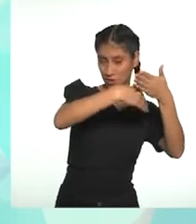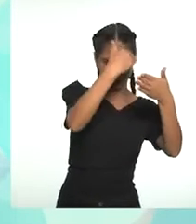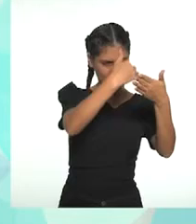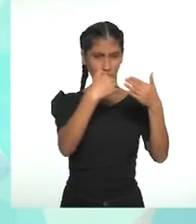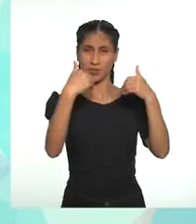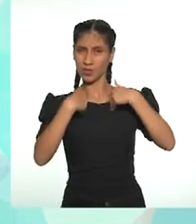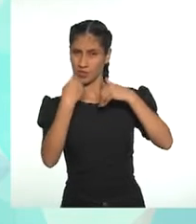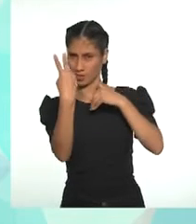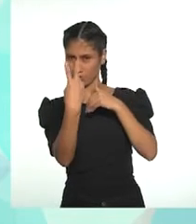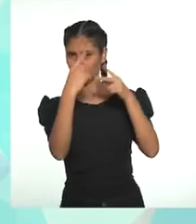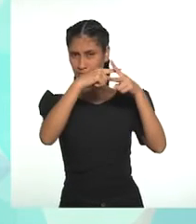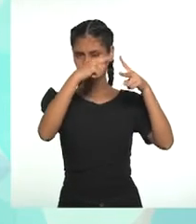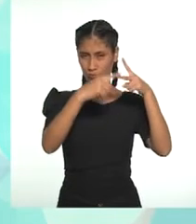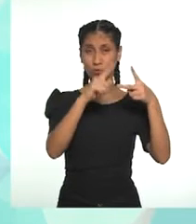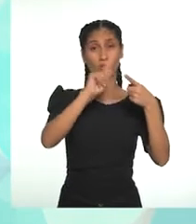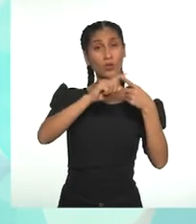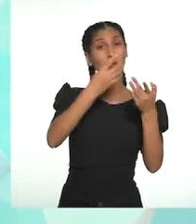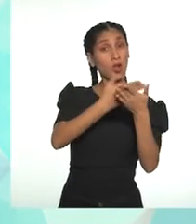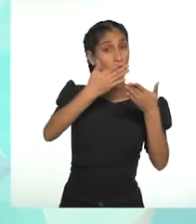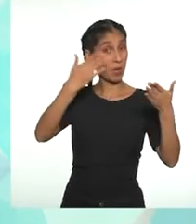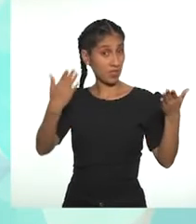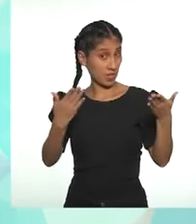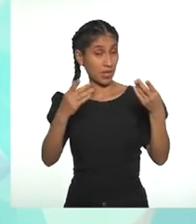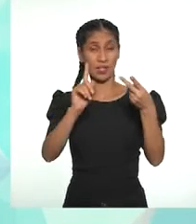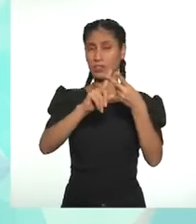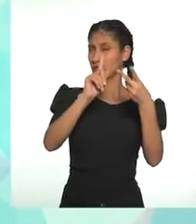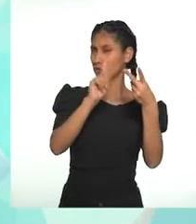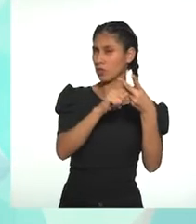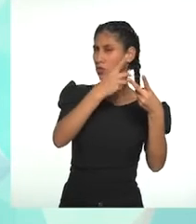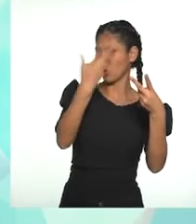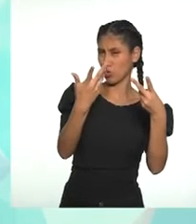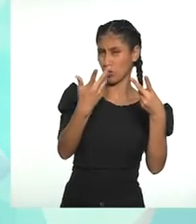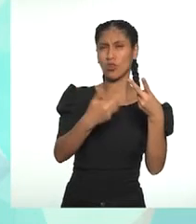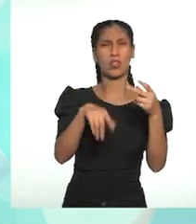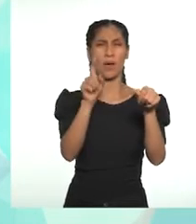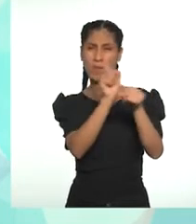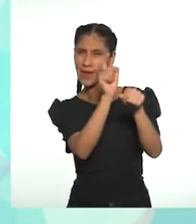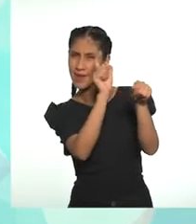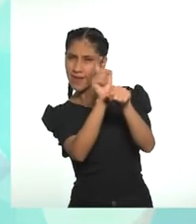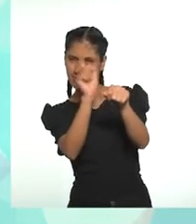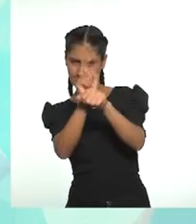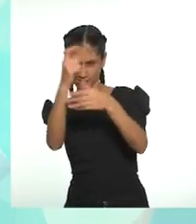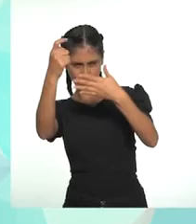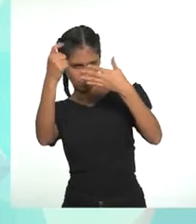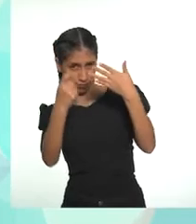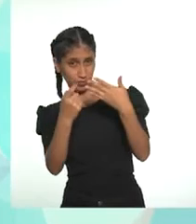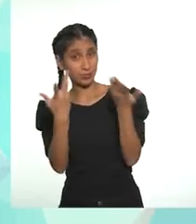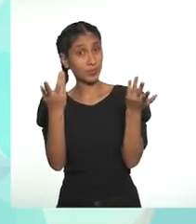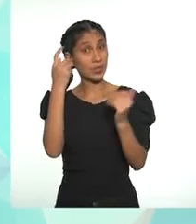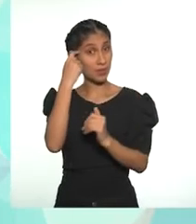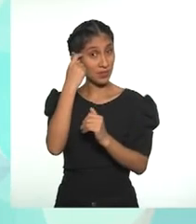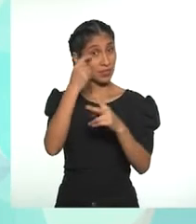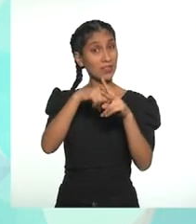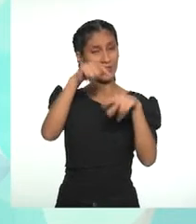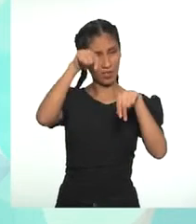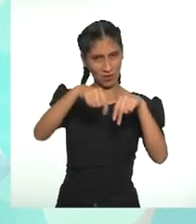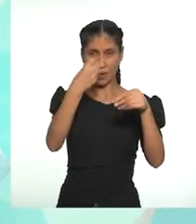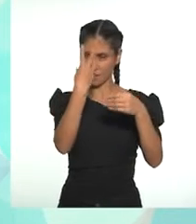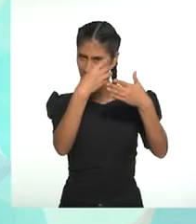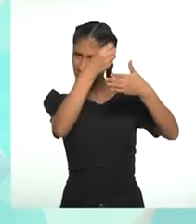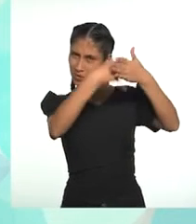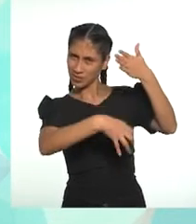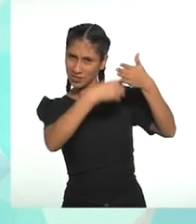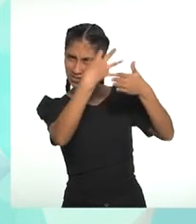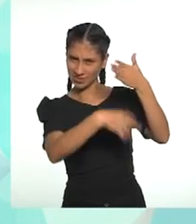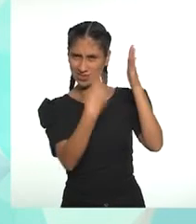textos contienen dos partes: los materiales o herramientas a usar y las instrucciones en sí. ¿Qué les parece si analizamos